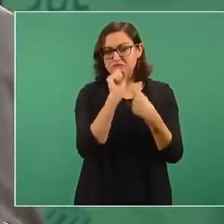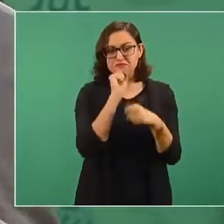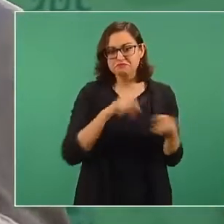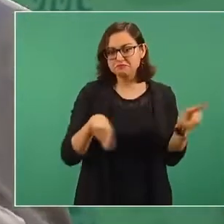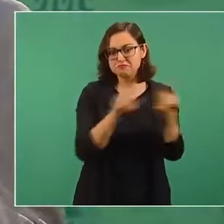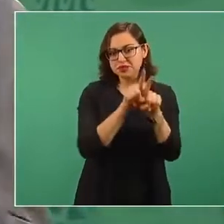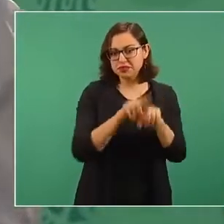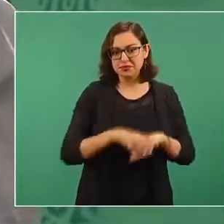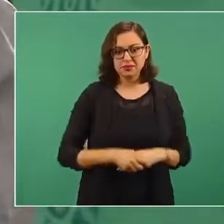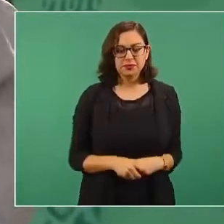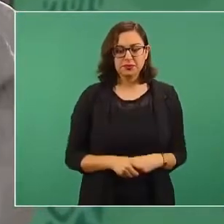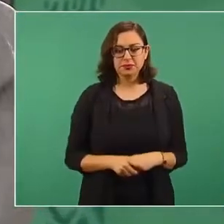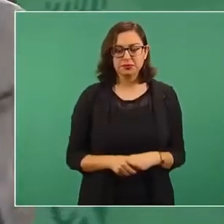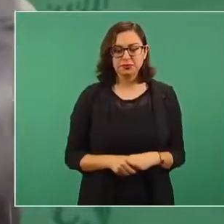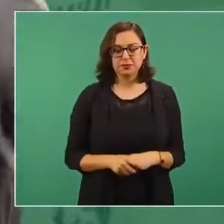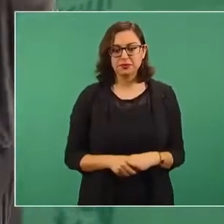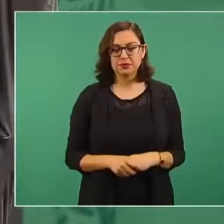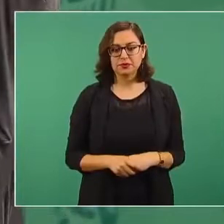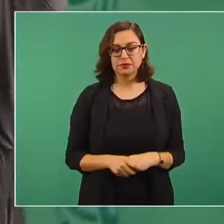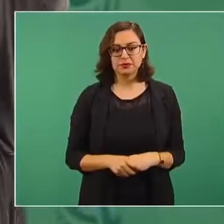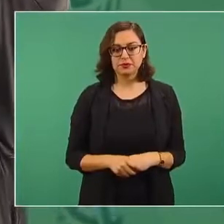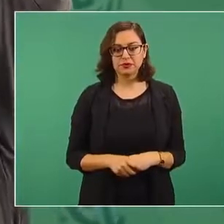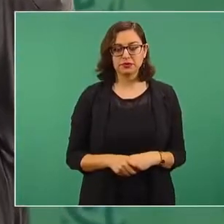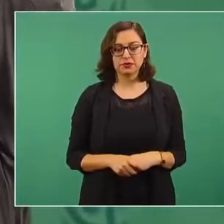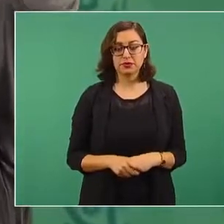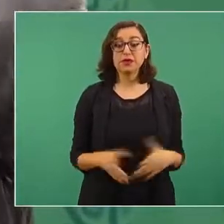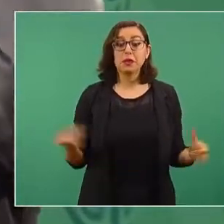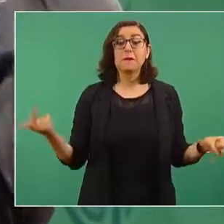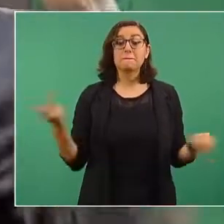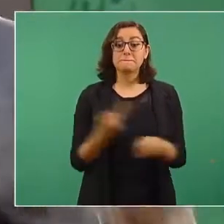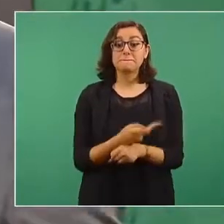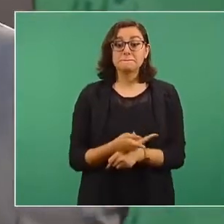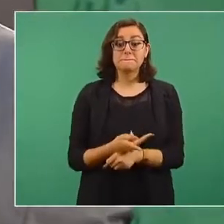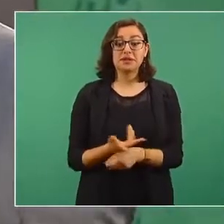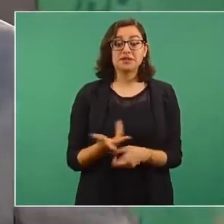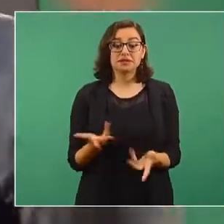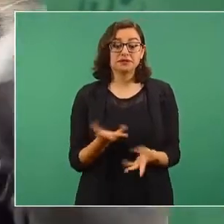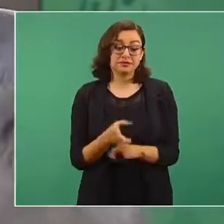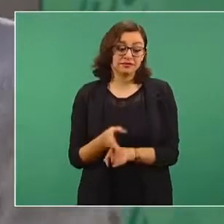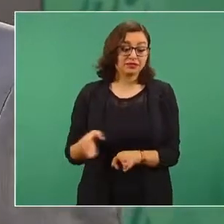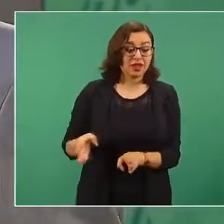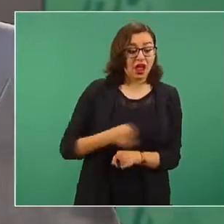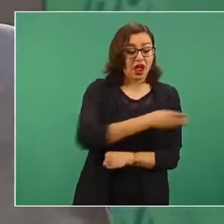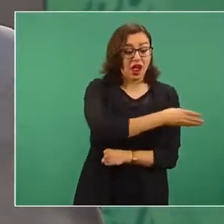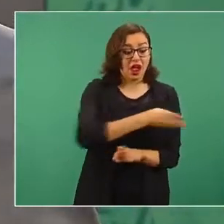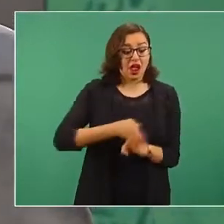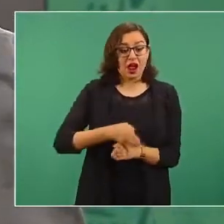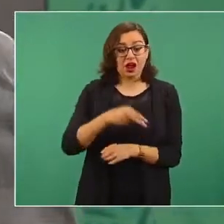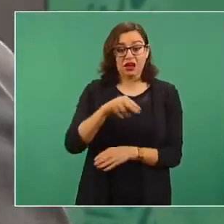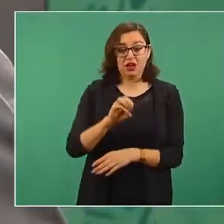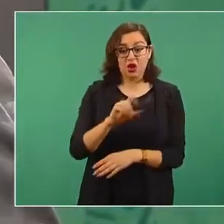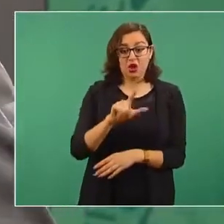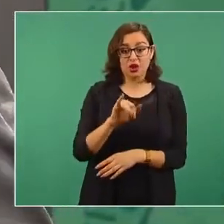Es que una de las características del periodo neoliberal fue precisamente